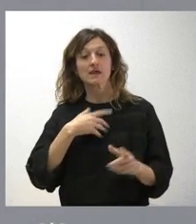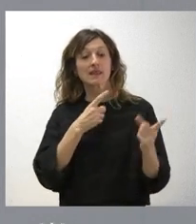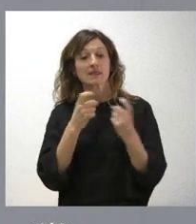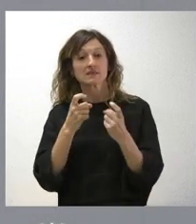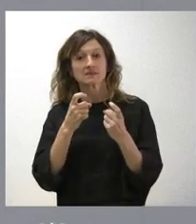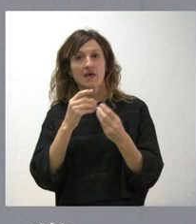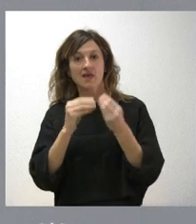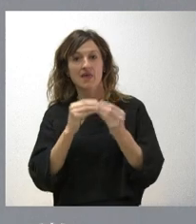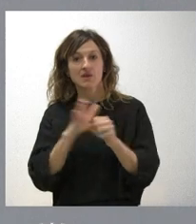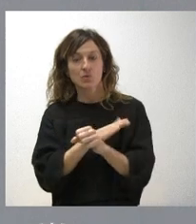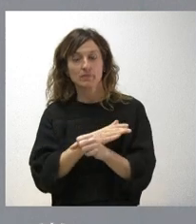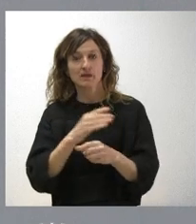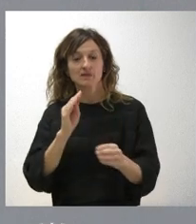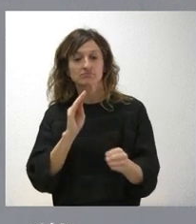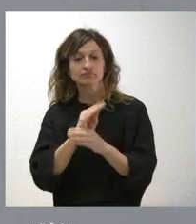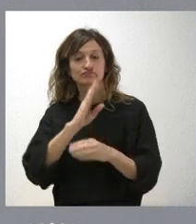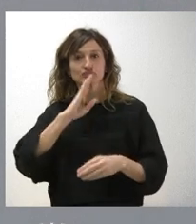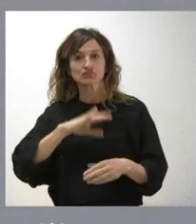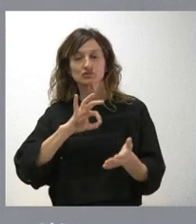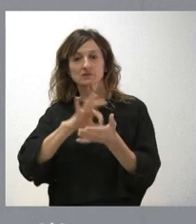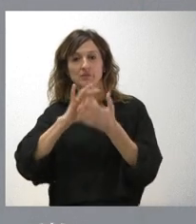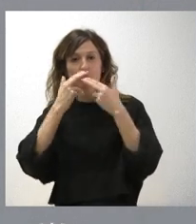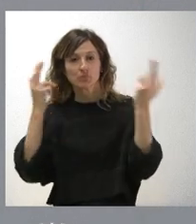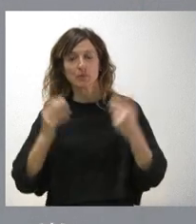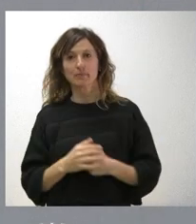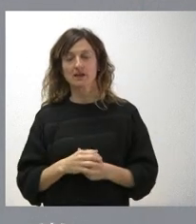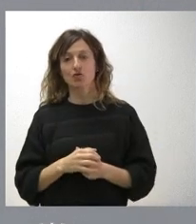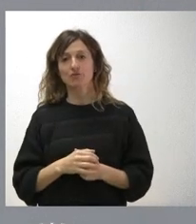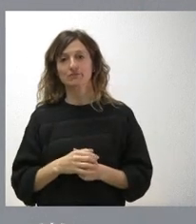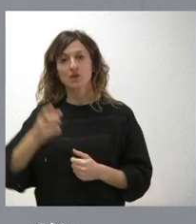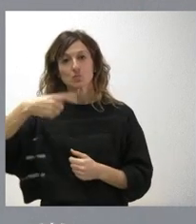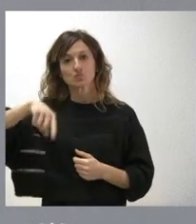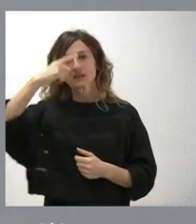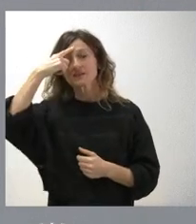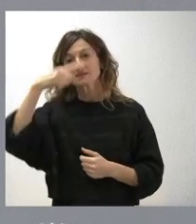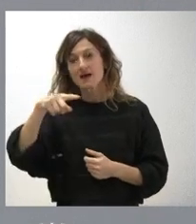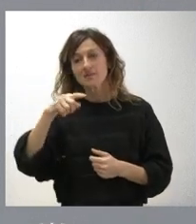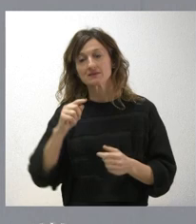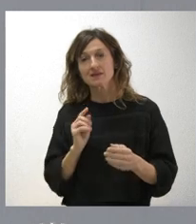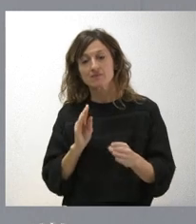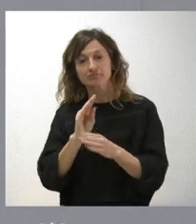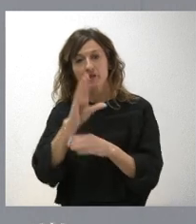tenemos que es que se financien de forma adecuada los servicios públicos ustedes saben que tenemos un problema de